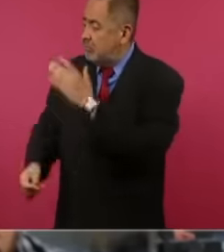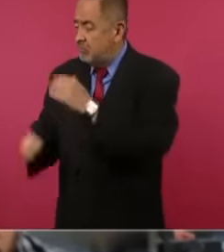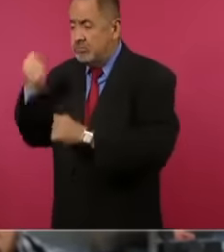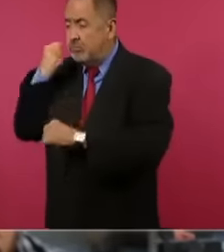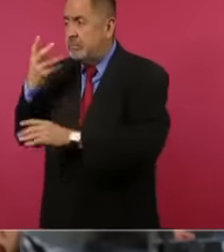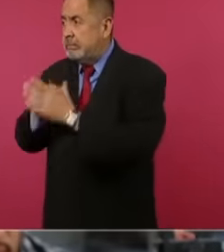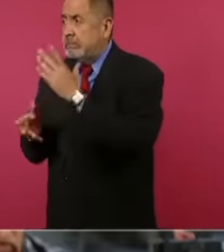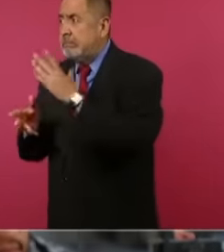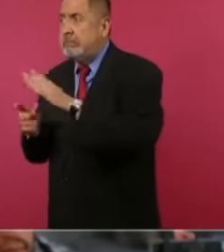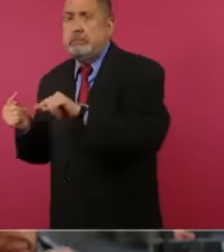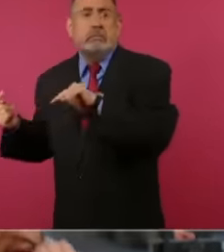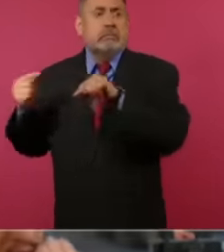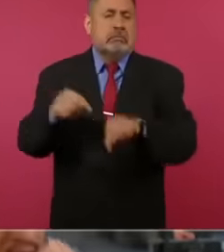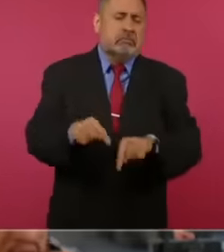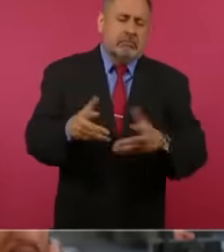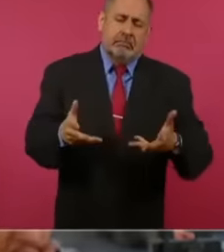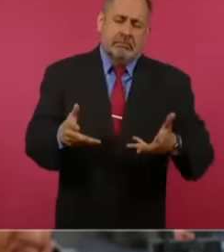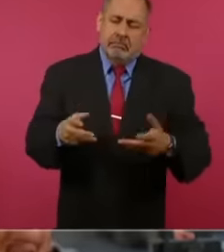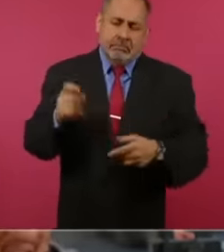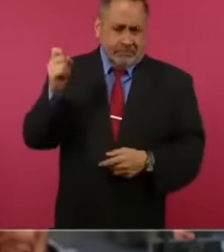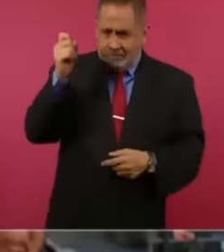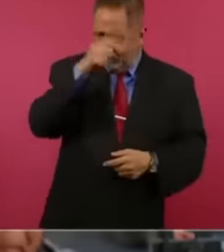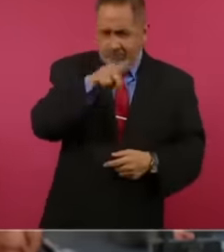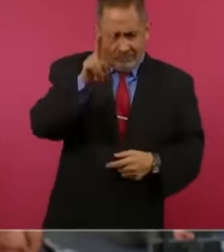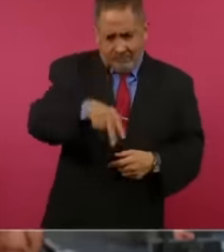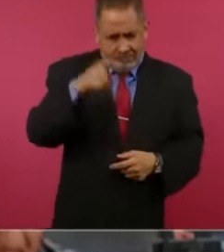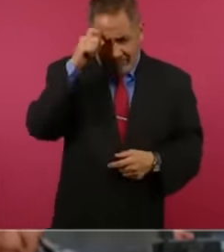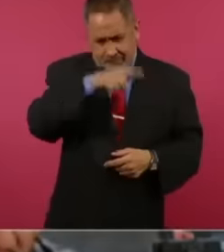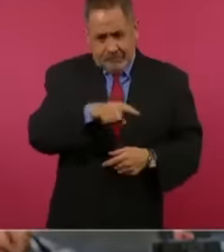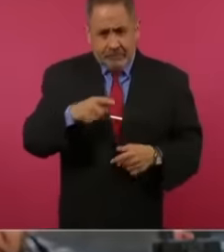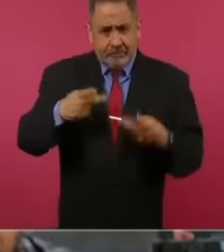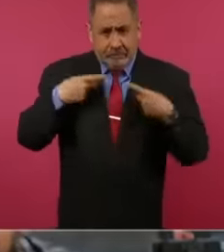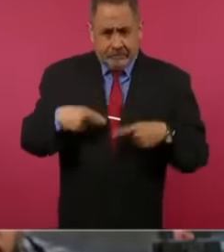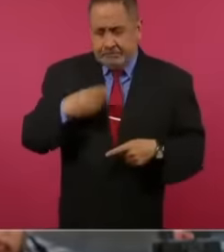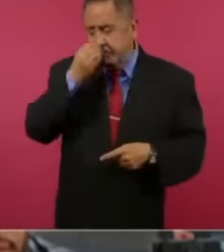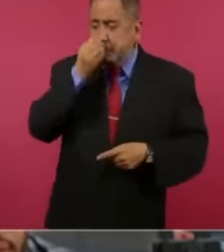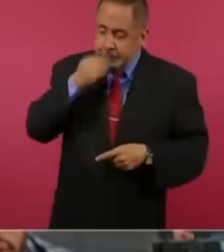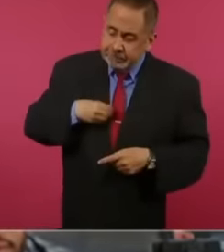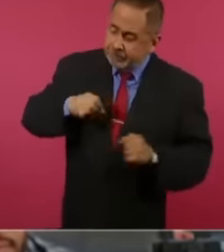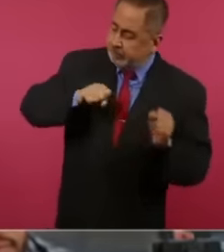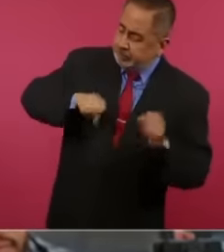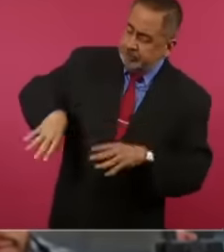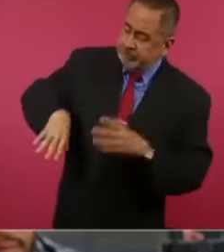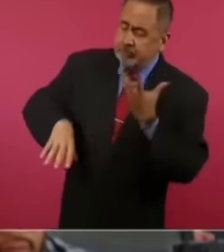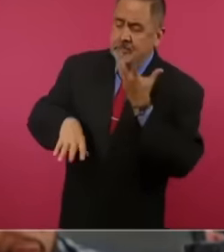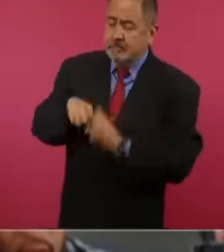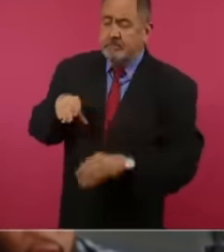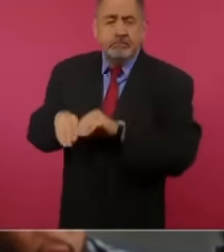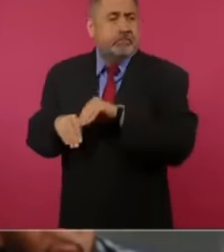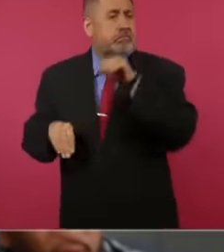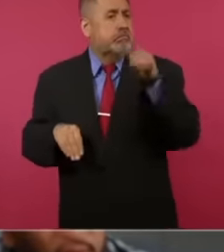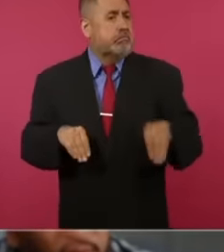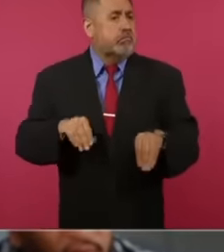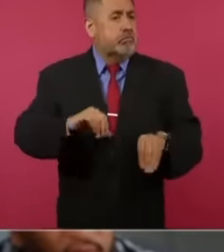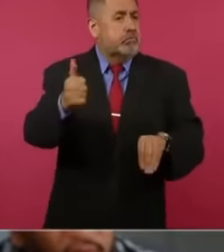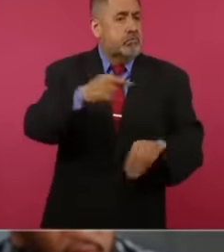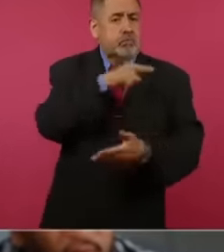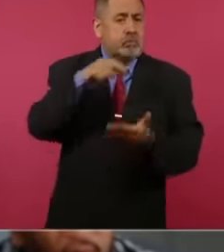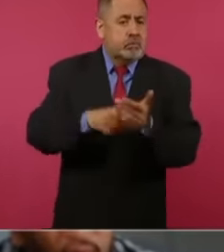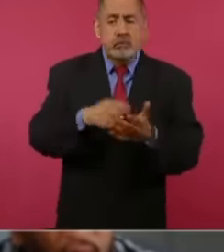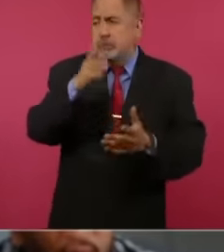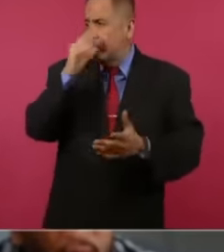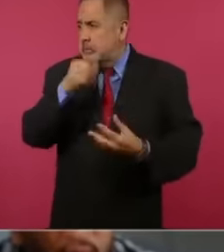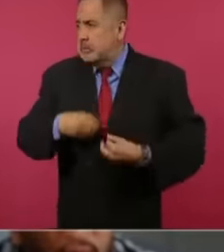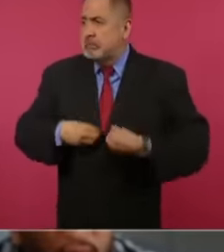que, eso de verdad, es algo muy terrible, presidente, el desplazamiento forzado. Uno no come, no duerme, no